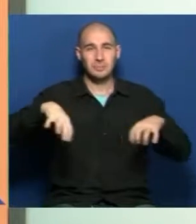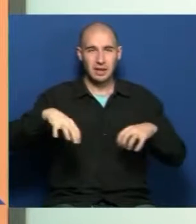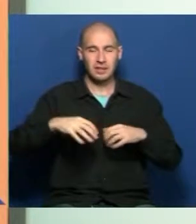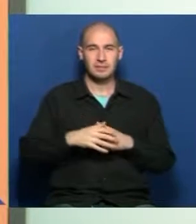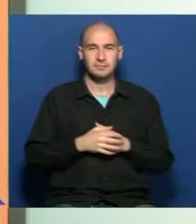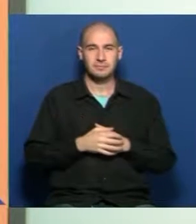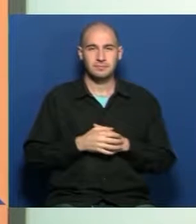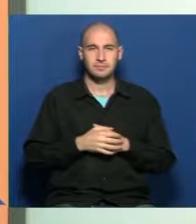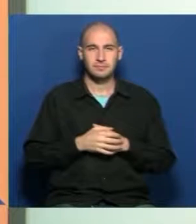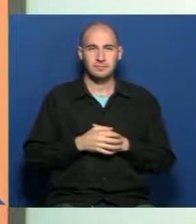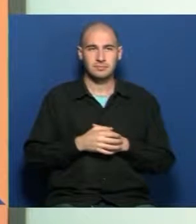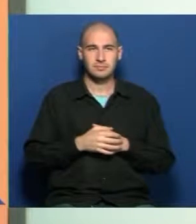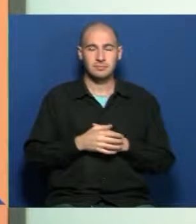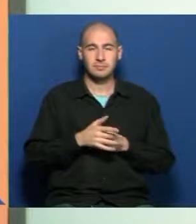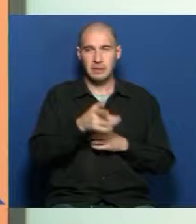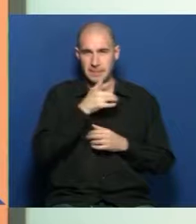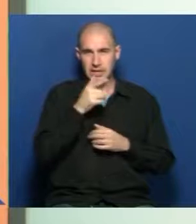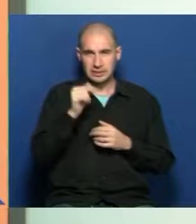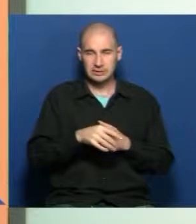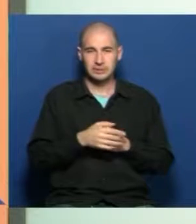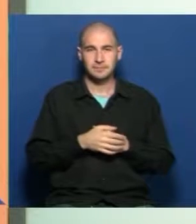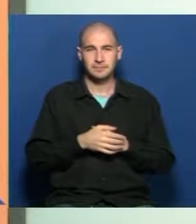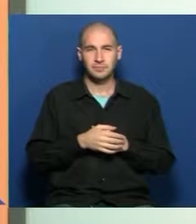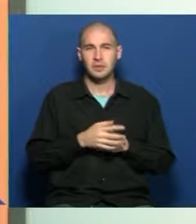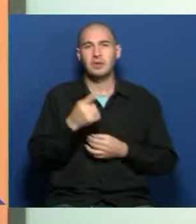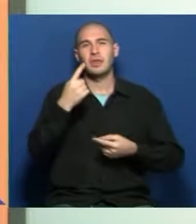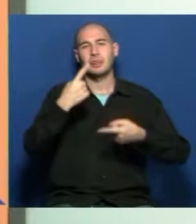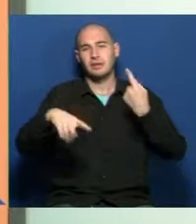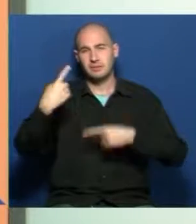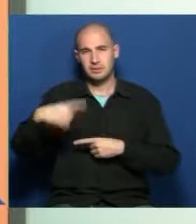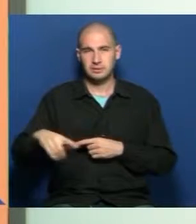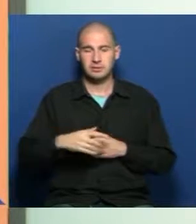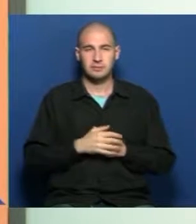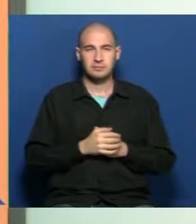Nación. Así que yo creo que más allá de algunas diferencias